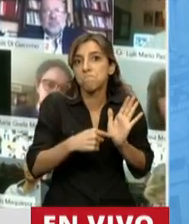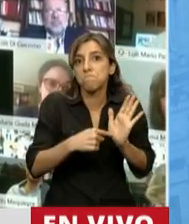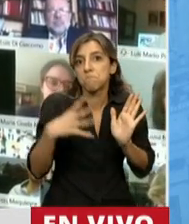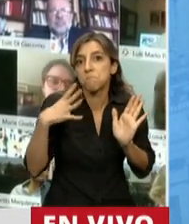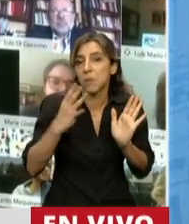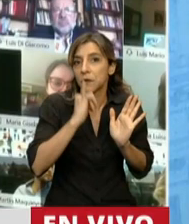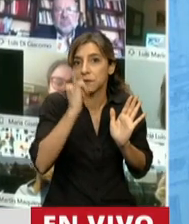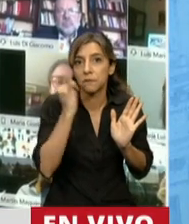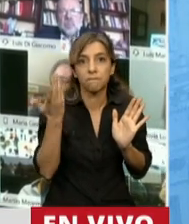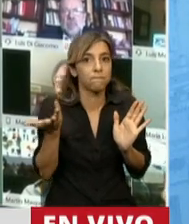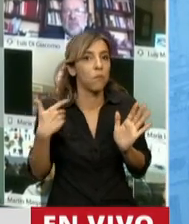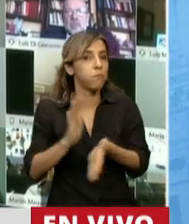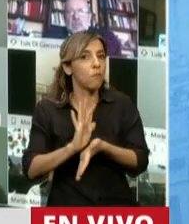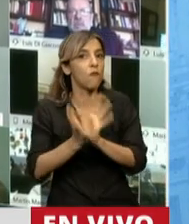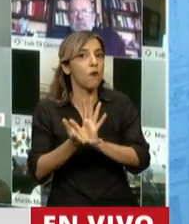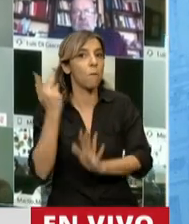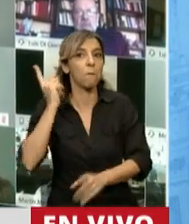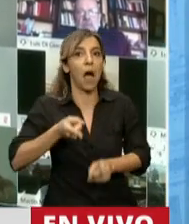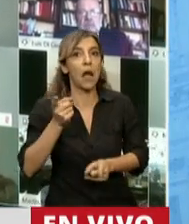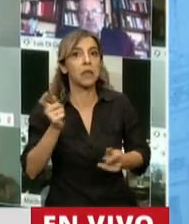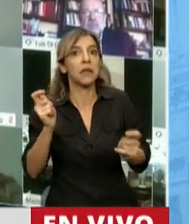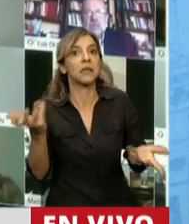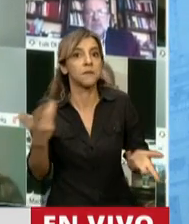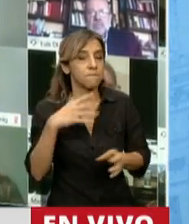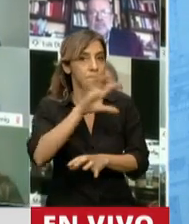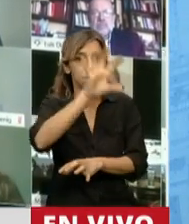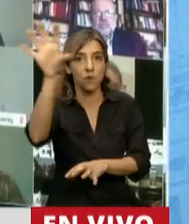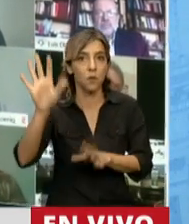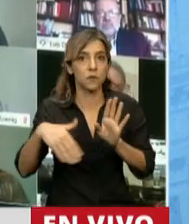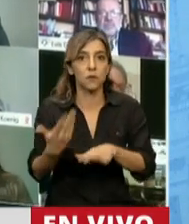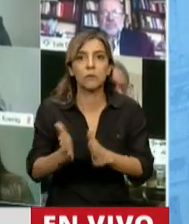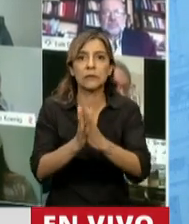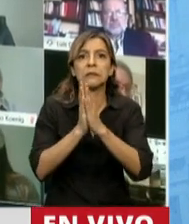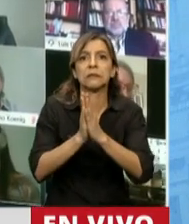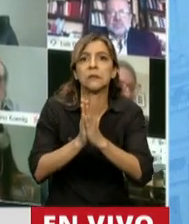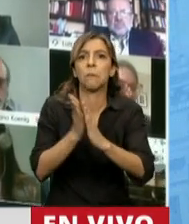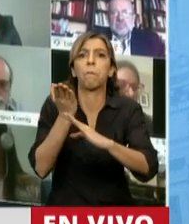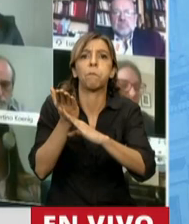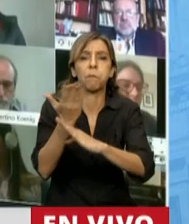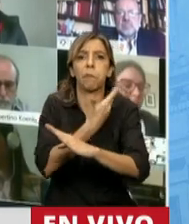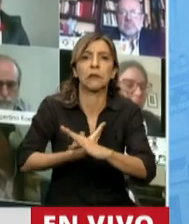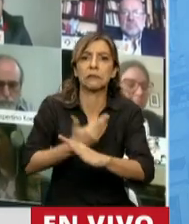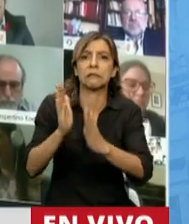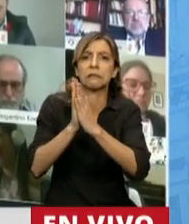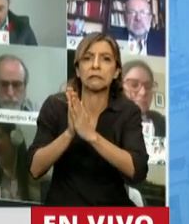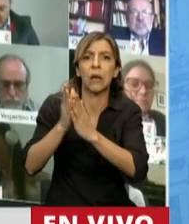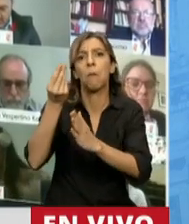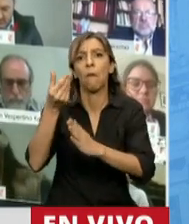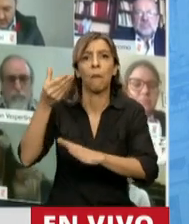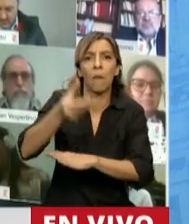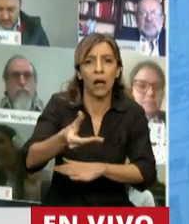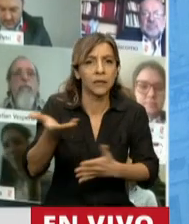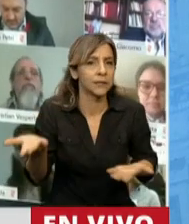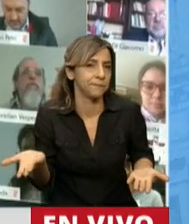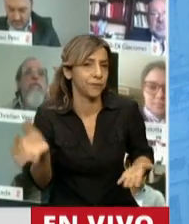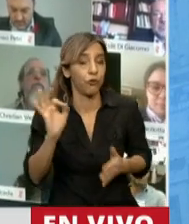va a hacer que los gobiernos provinciales tengan que ir a rogar al presidente o al ministro que de turno que se les